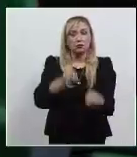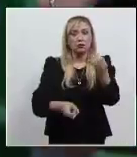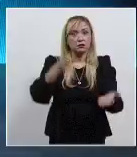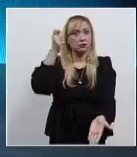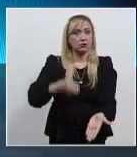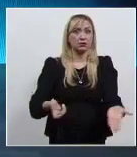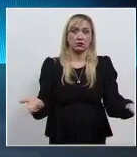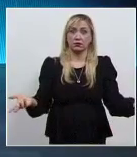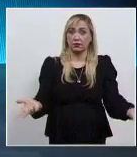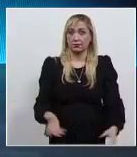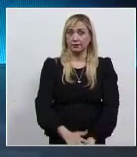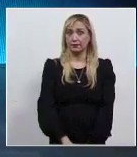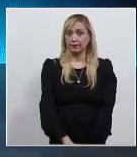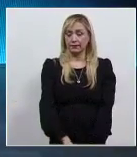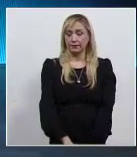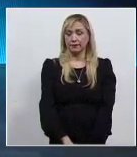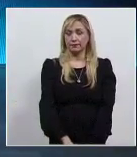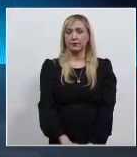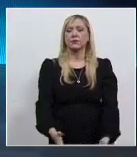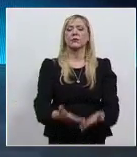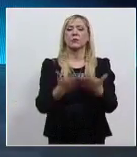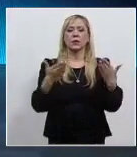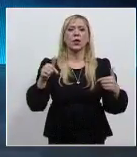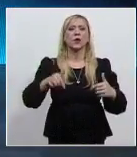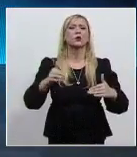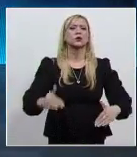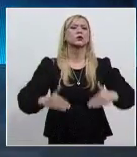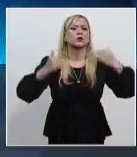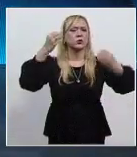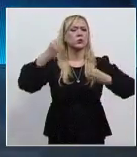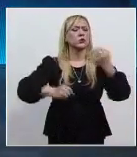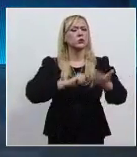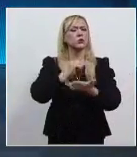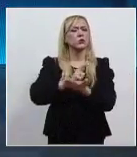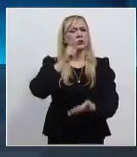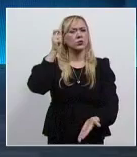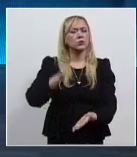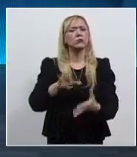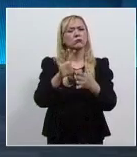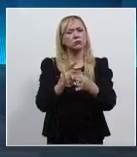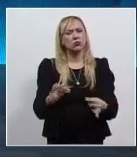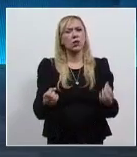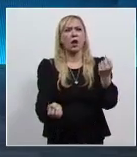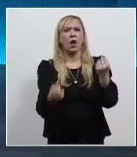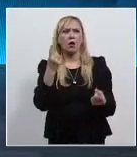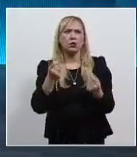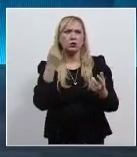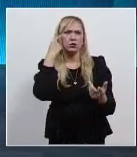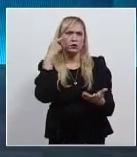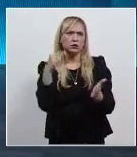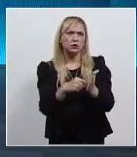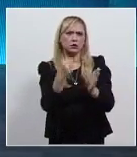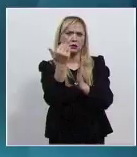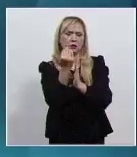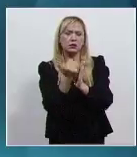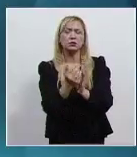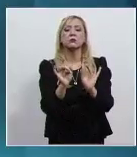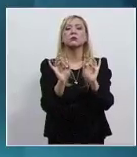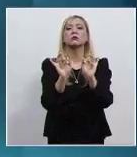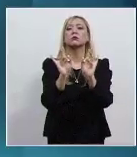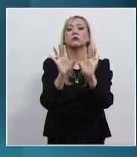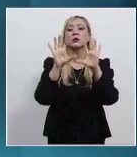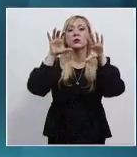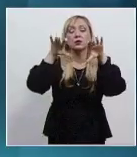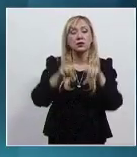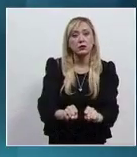Rodríguez. Al respecto, la Suprema Corte explicó algunos de los múltiples supuestos en los que una detención